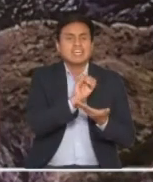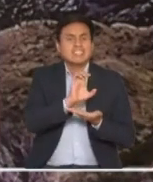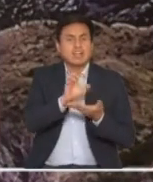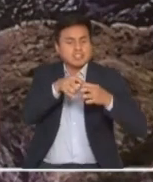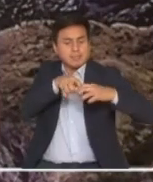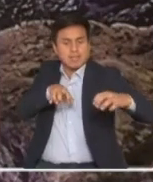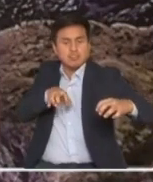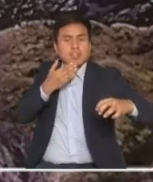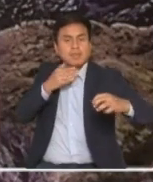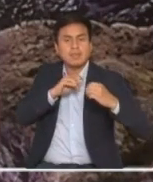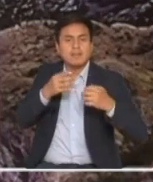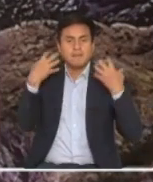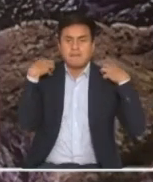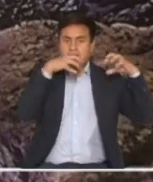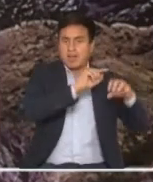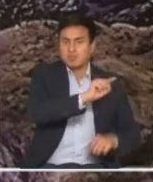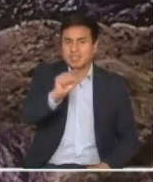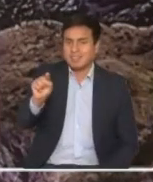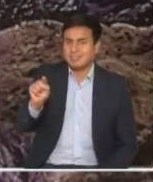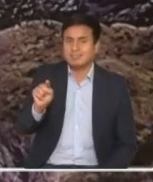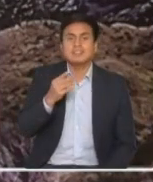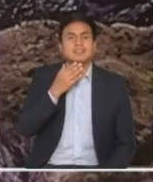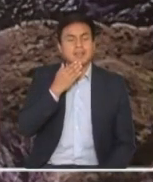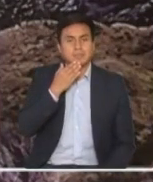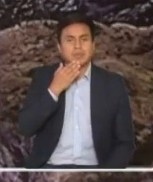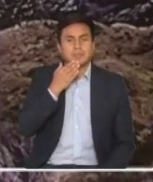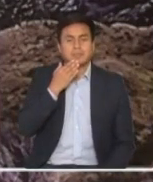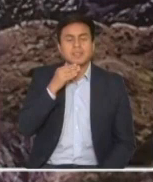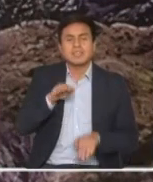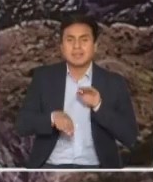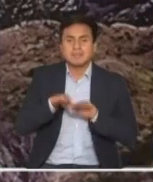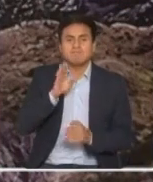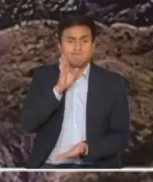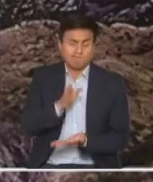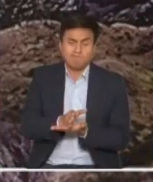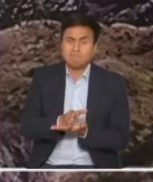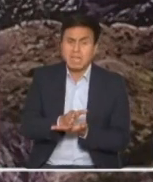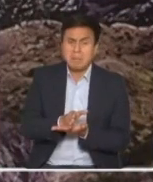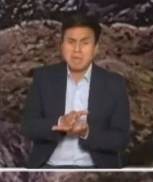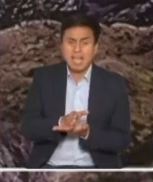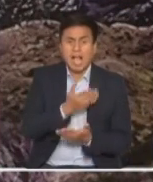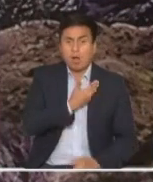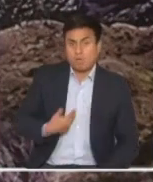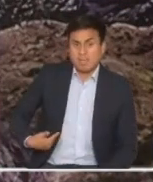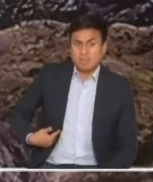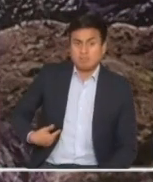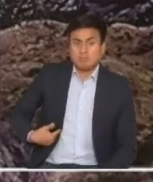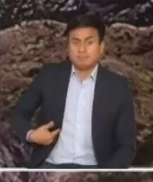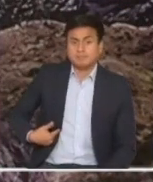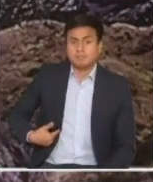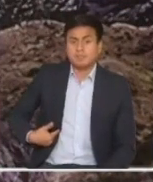de poderes y las facultades entonces también en algunos casos se ha exigido al gobierno